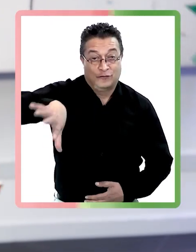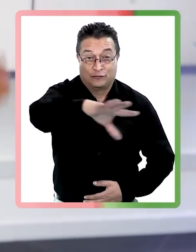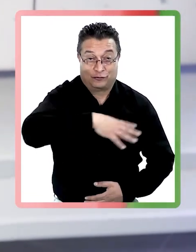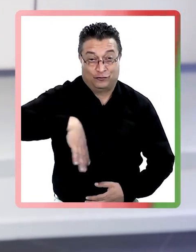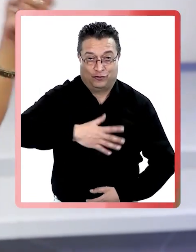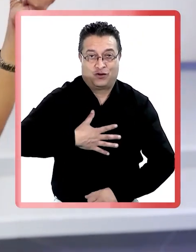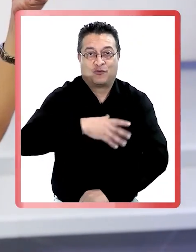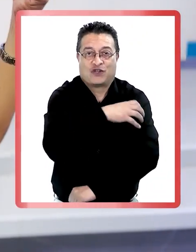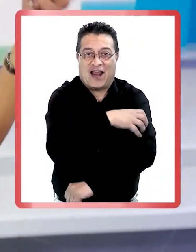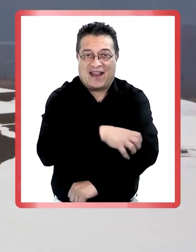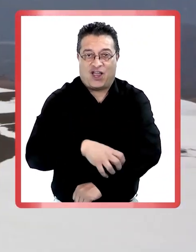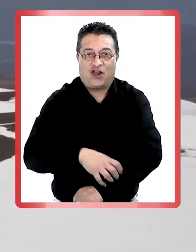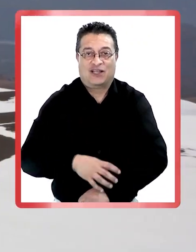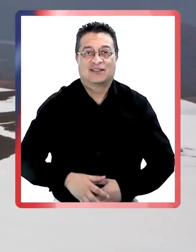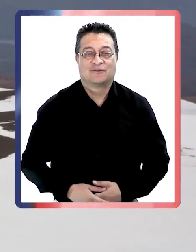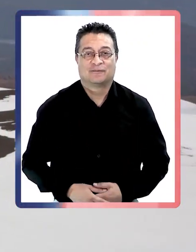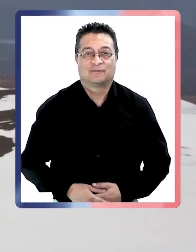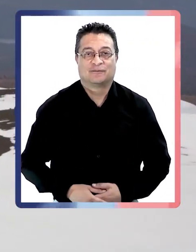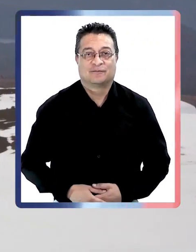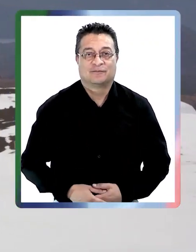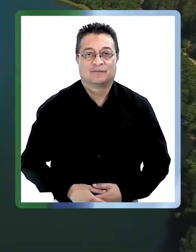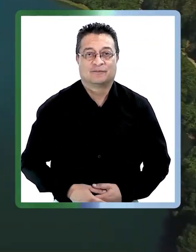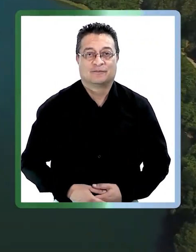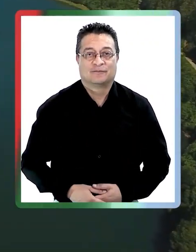Somos las regiones.